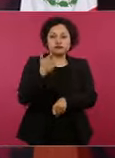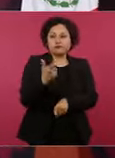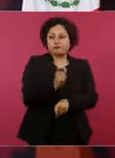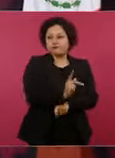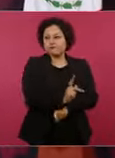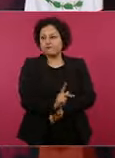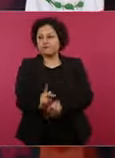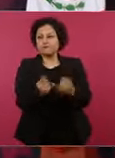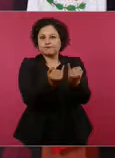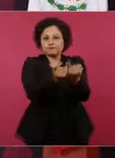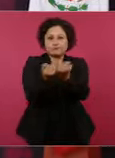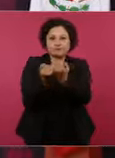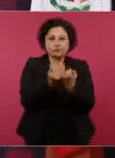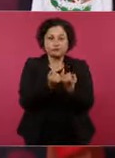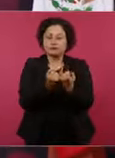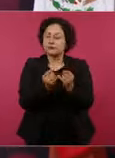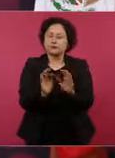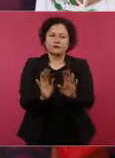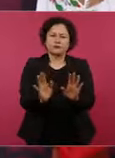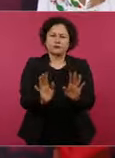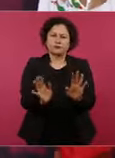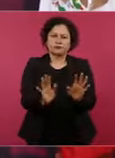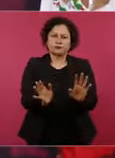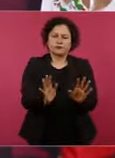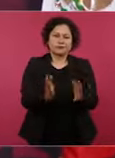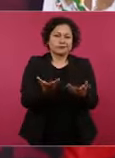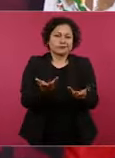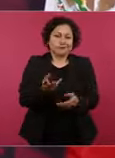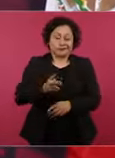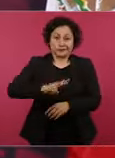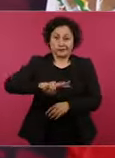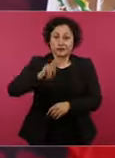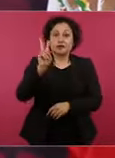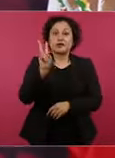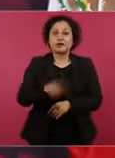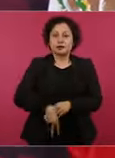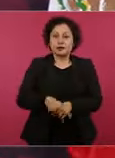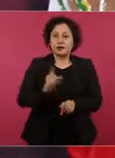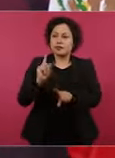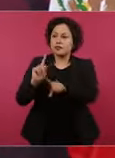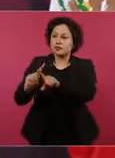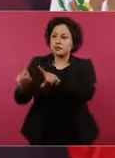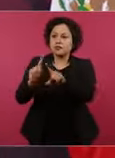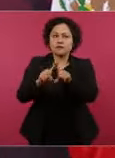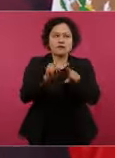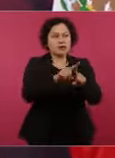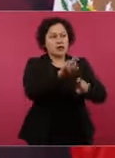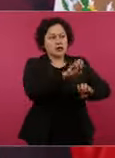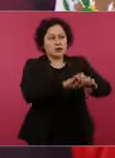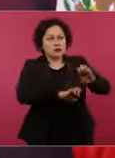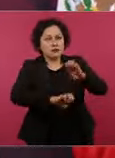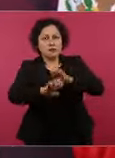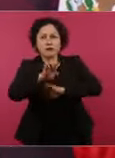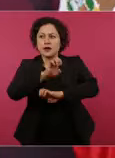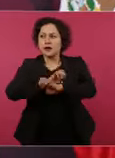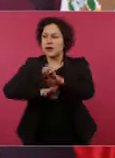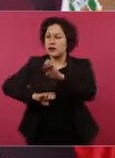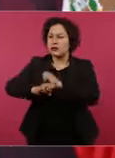lo mejor es llegar a acuerdos con los sectores productivos,